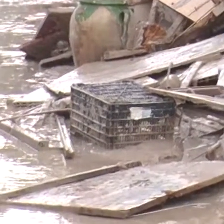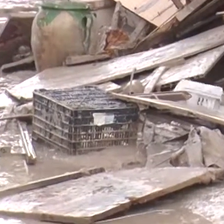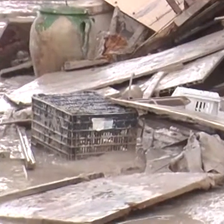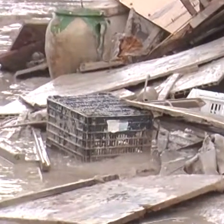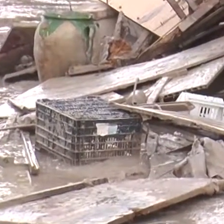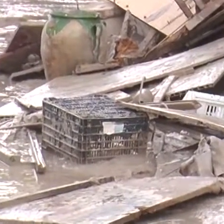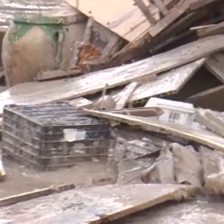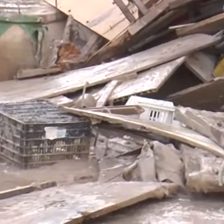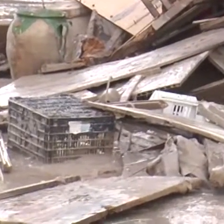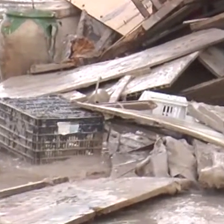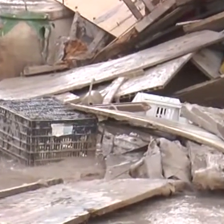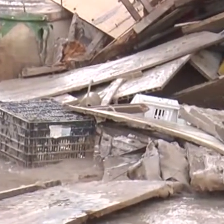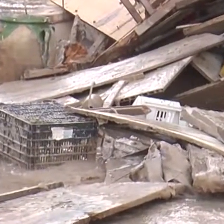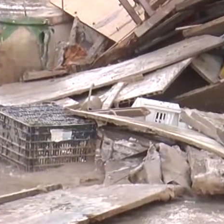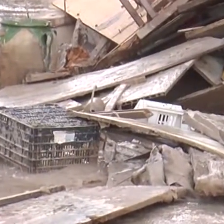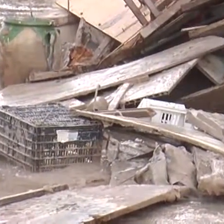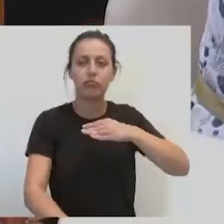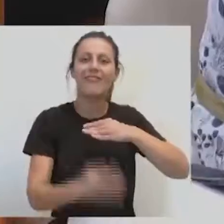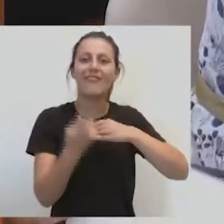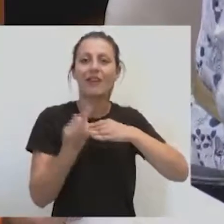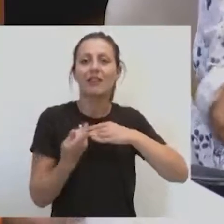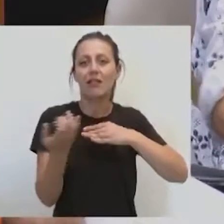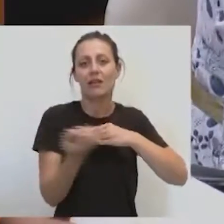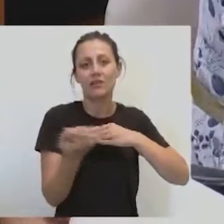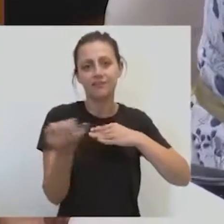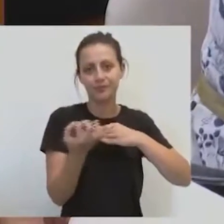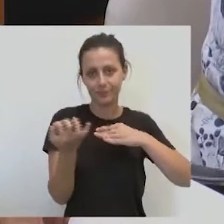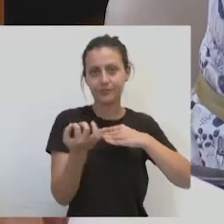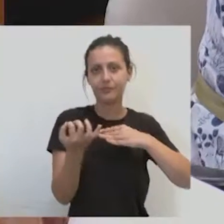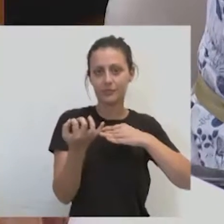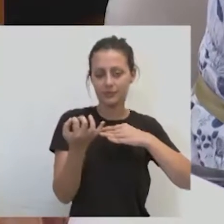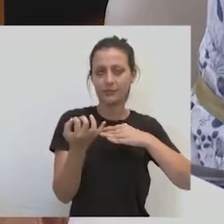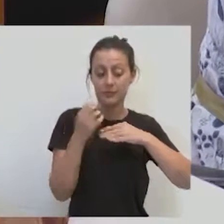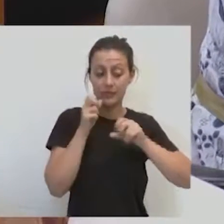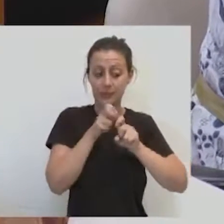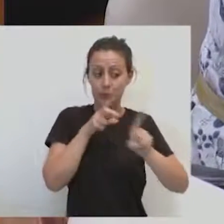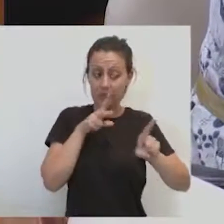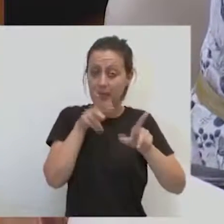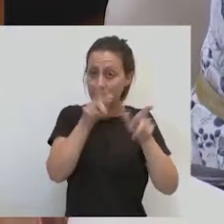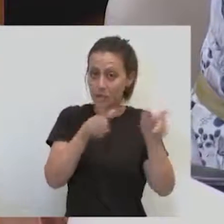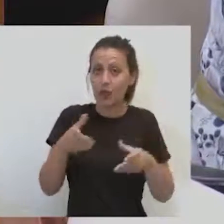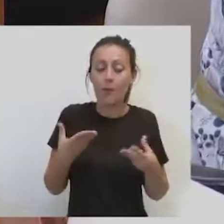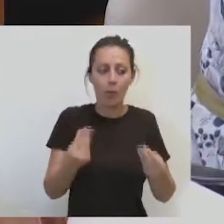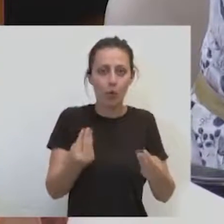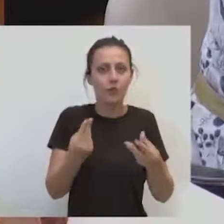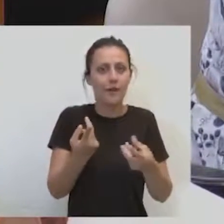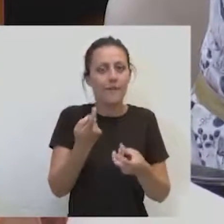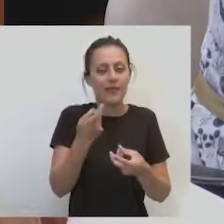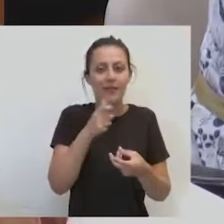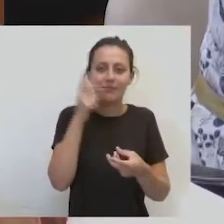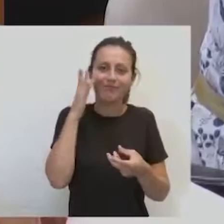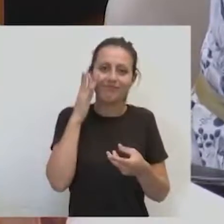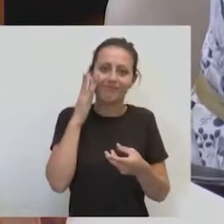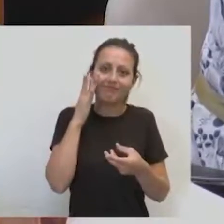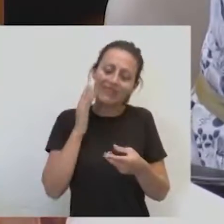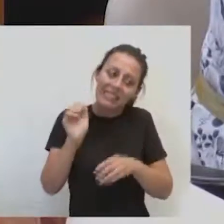unos torrentes que les faltaba, desde el punto de vista de mucha gente, les faltaba limpieza